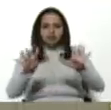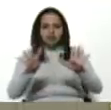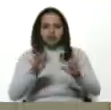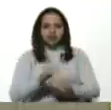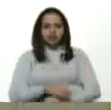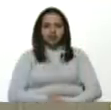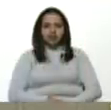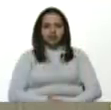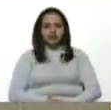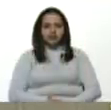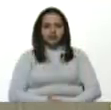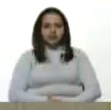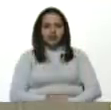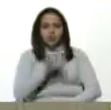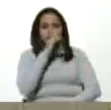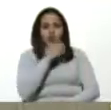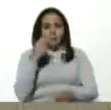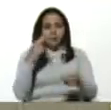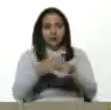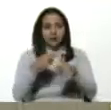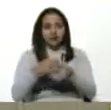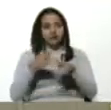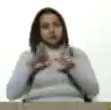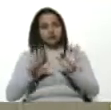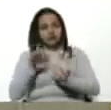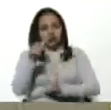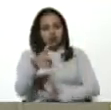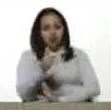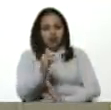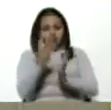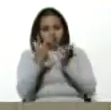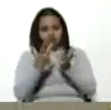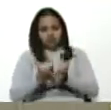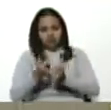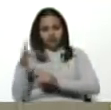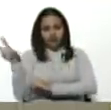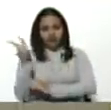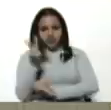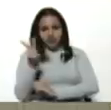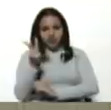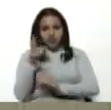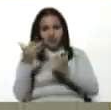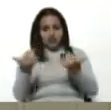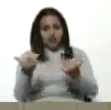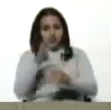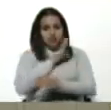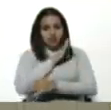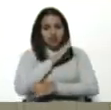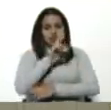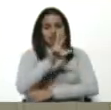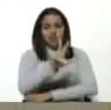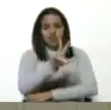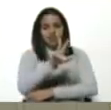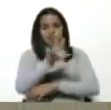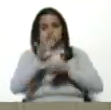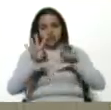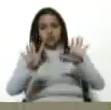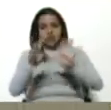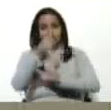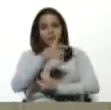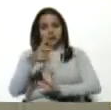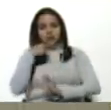coronavirus, no es letal, bueno, aquí están las cifras. Venezuela ya tiene 39